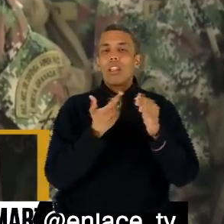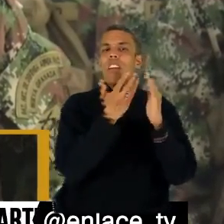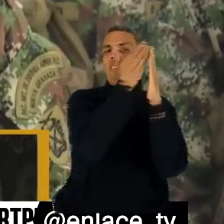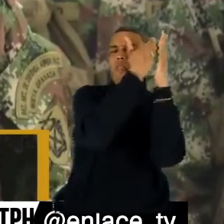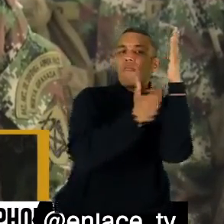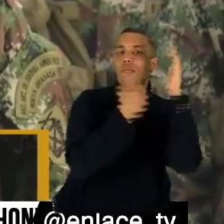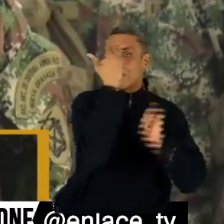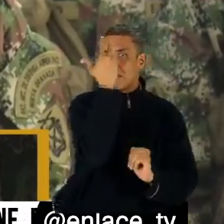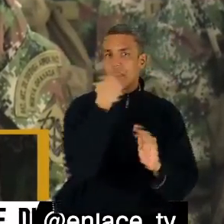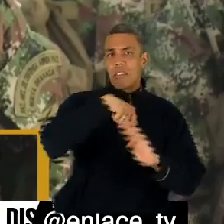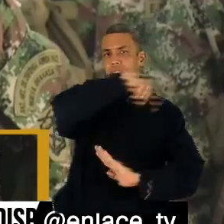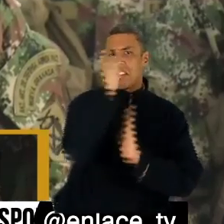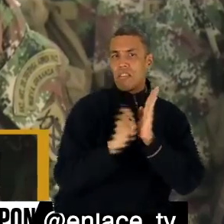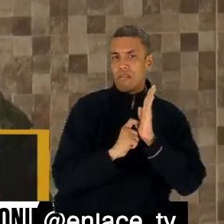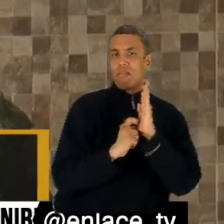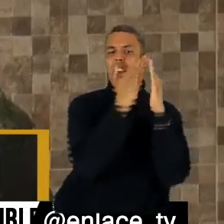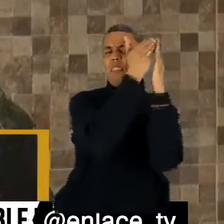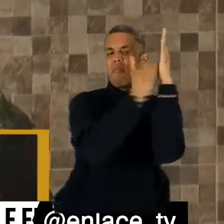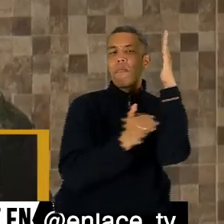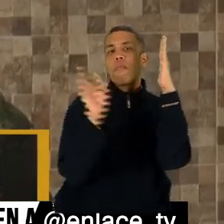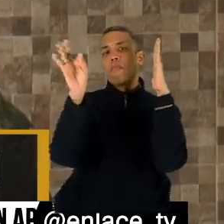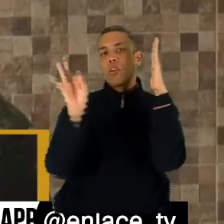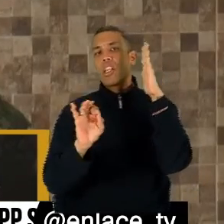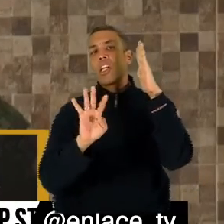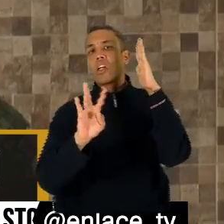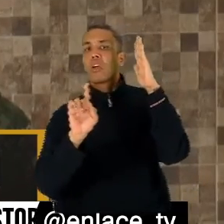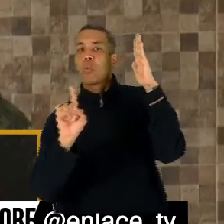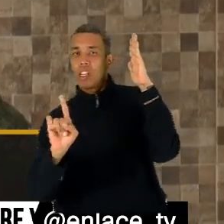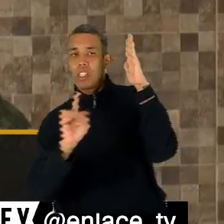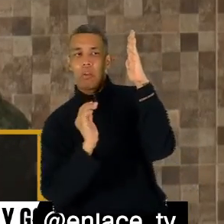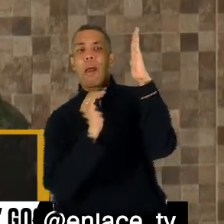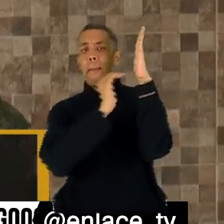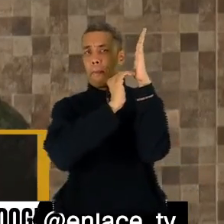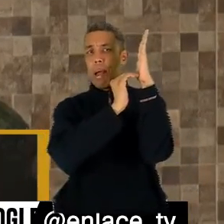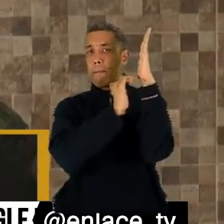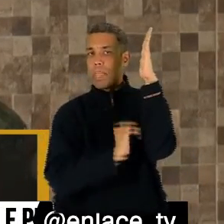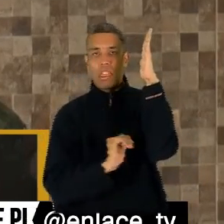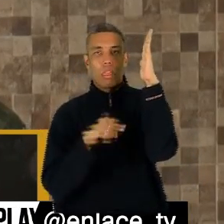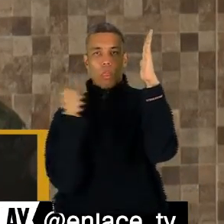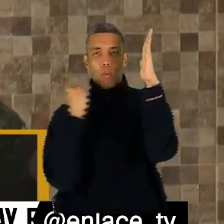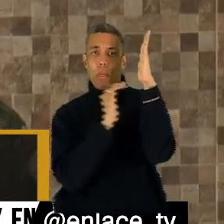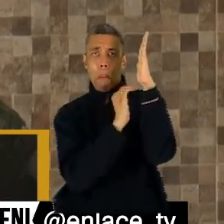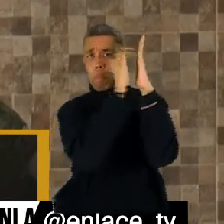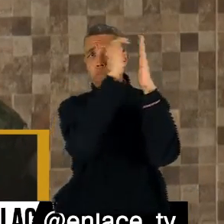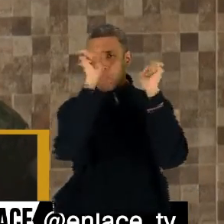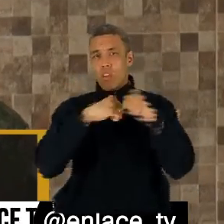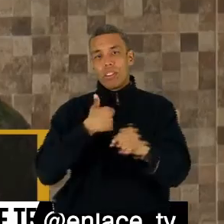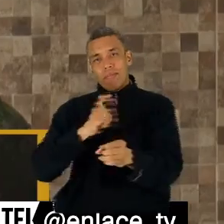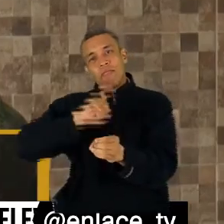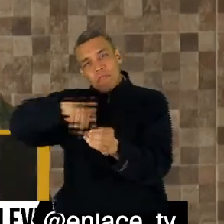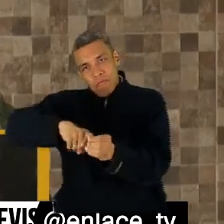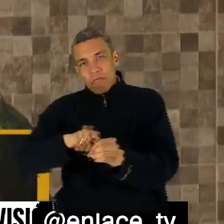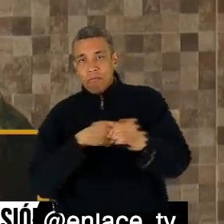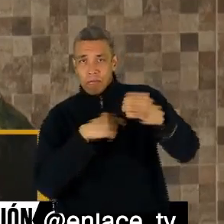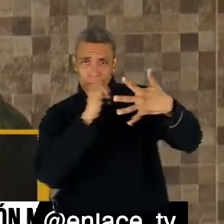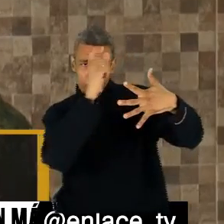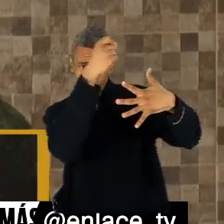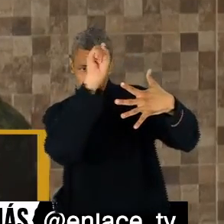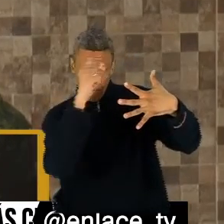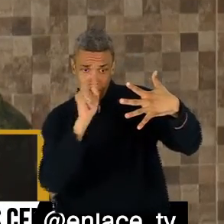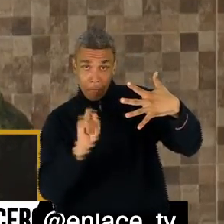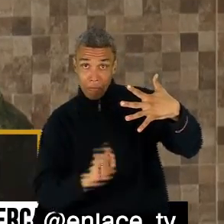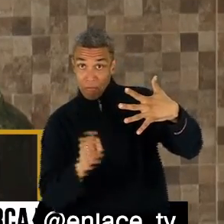un 41%, esos son los requisitos ya para que el joven haga parte, digamos, de la inscripción